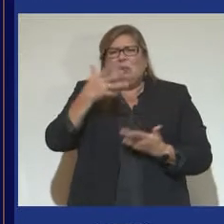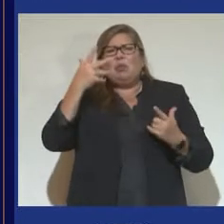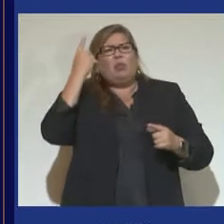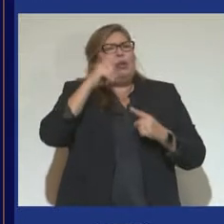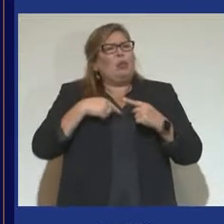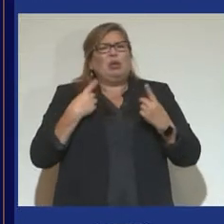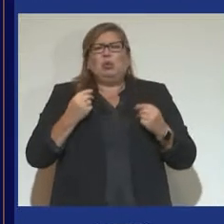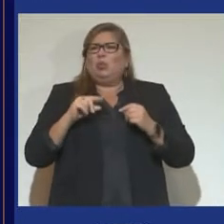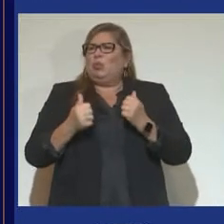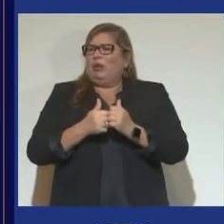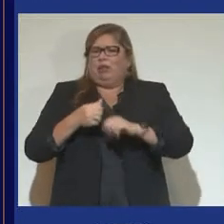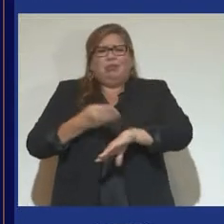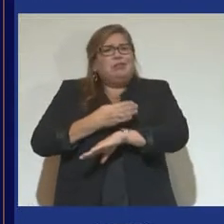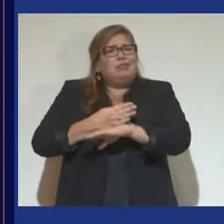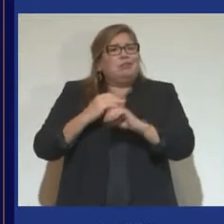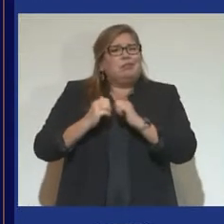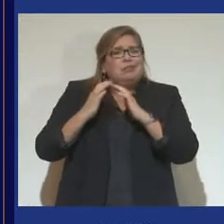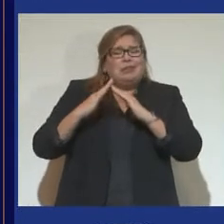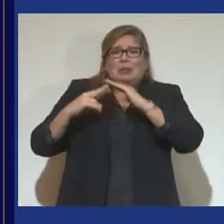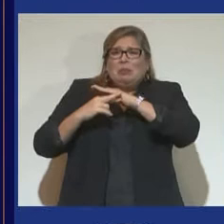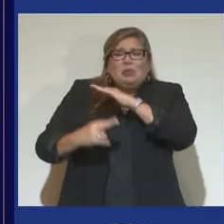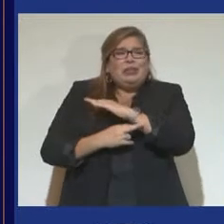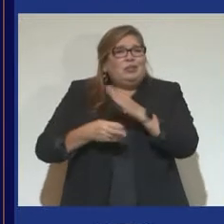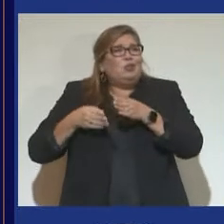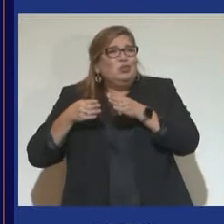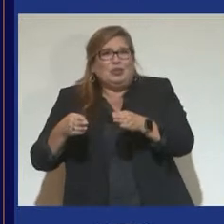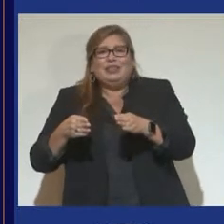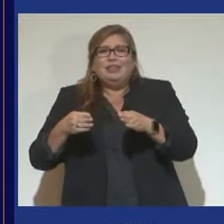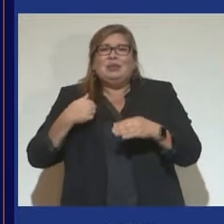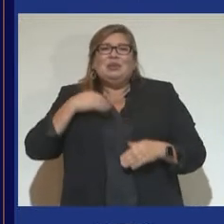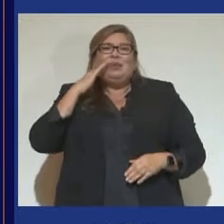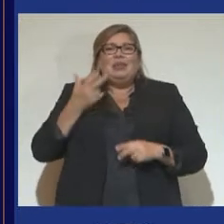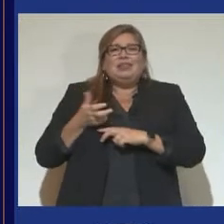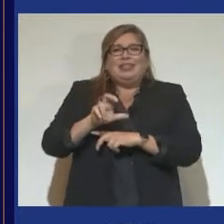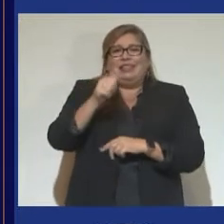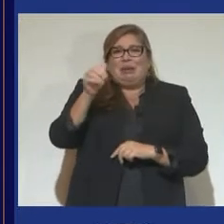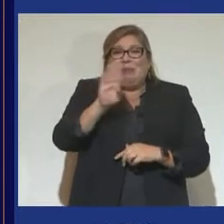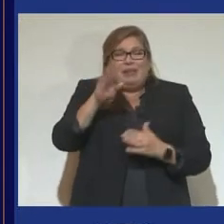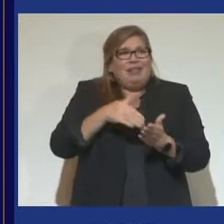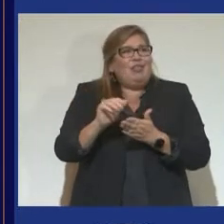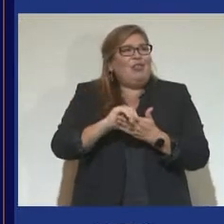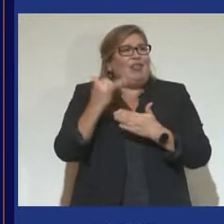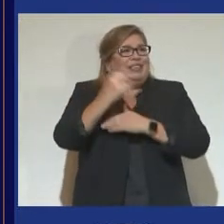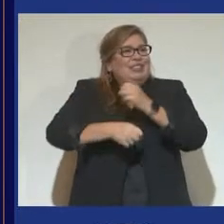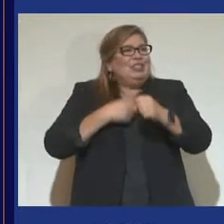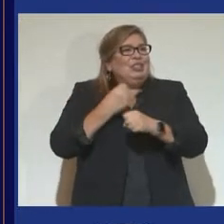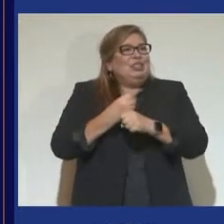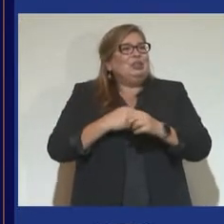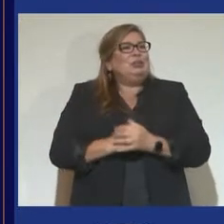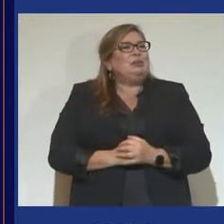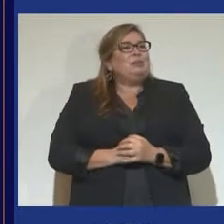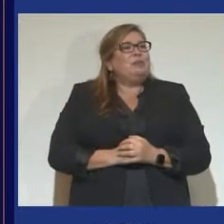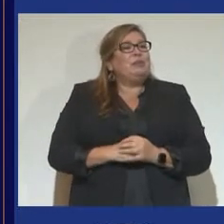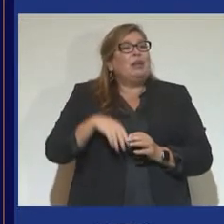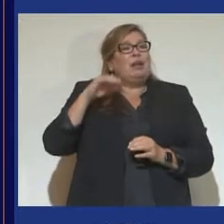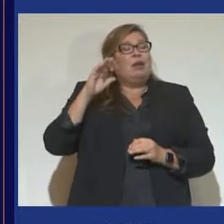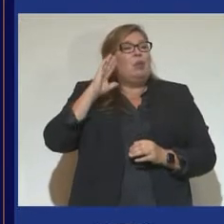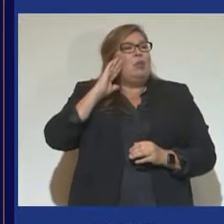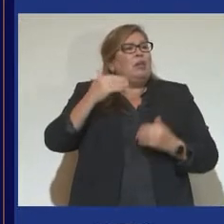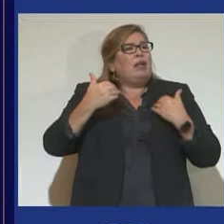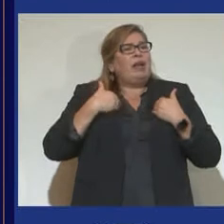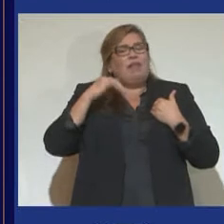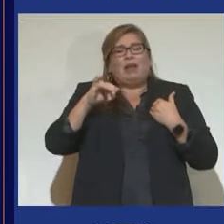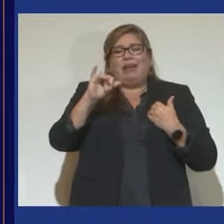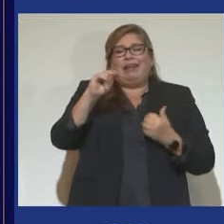y la gente pregunta qué hacemos con las infraestructuras bueno estamos haciéndolo ahorita 1.500 millones este